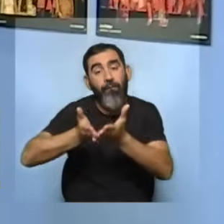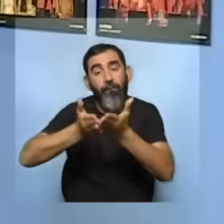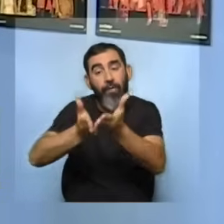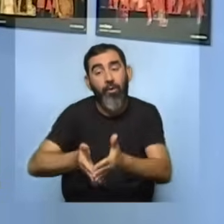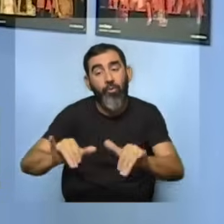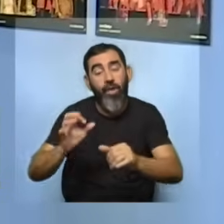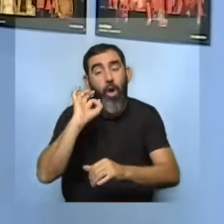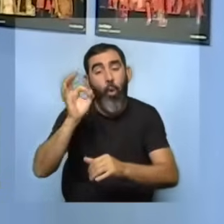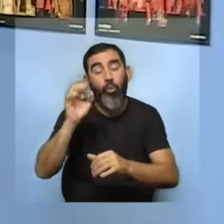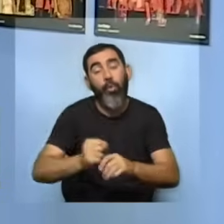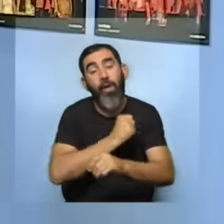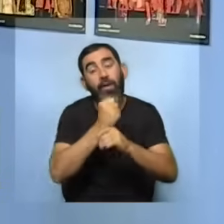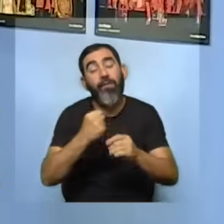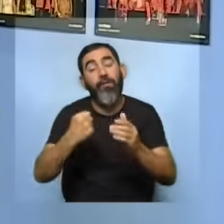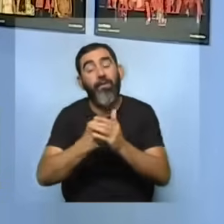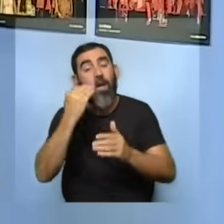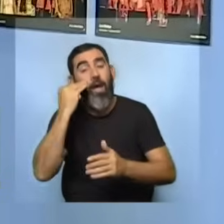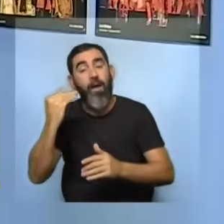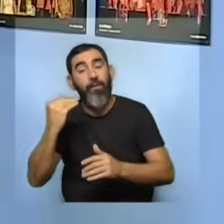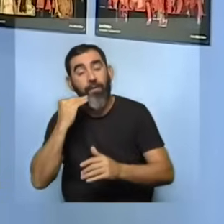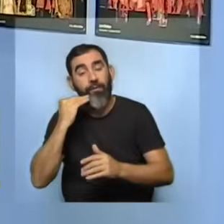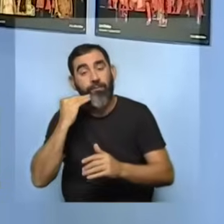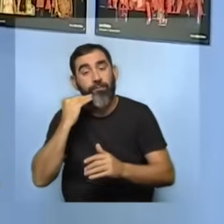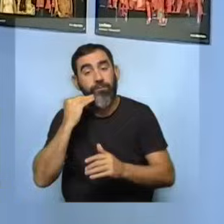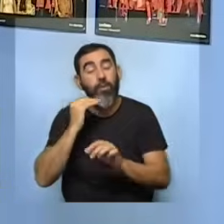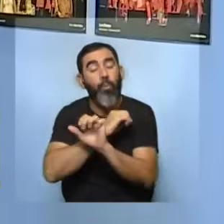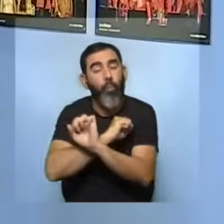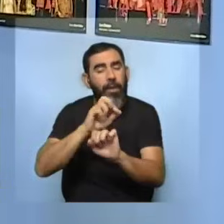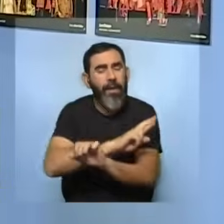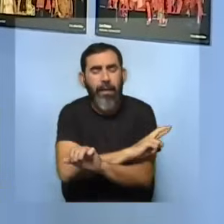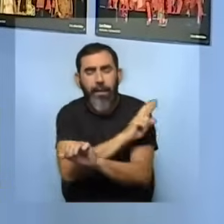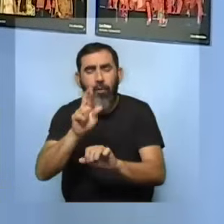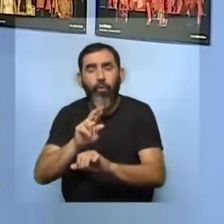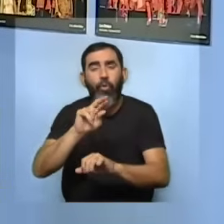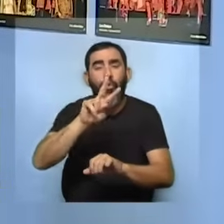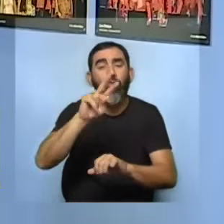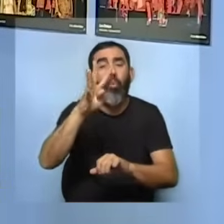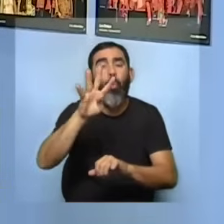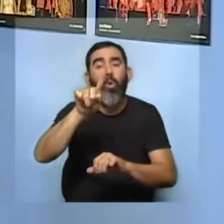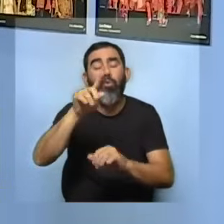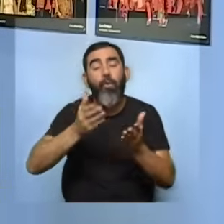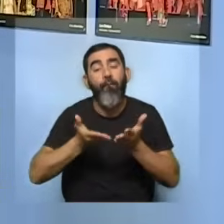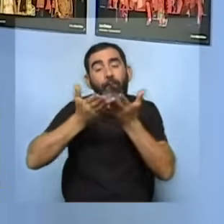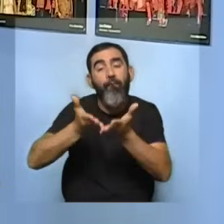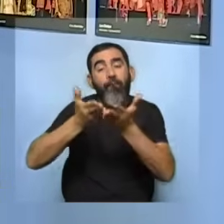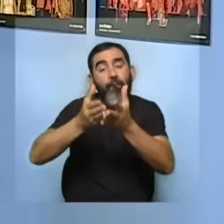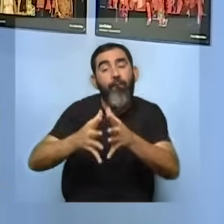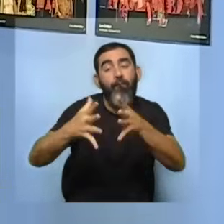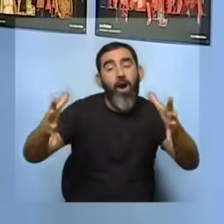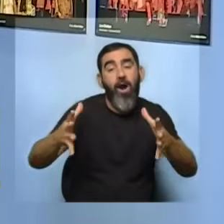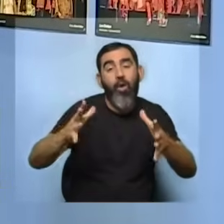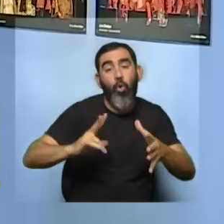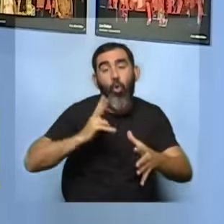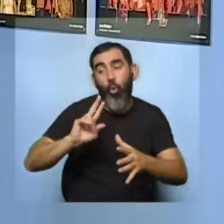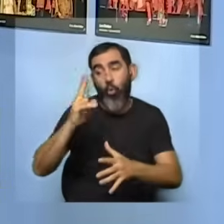octubre y se extenderá hasta fines de abril. La previsión es que haya una cifra récord de 241 buques de cruceros